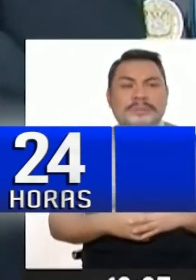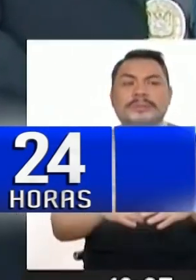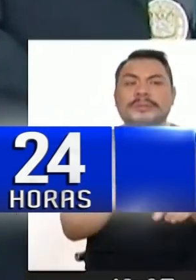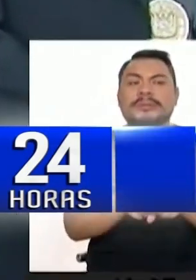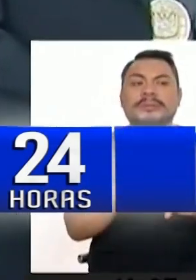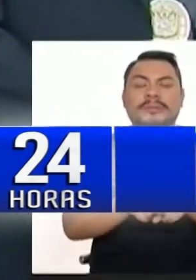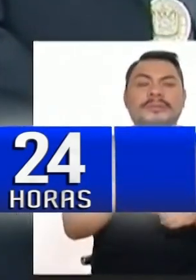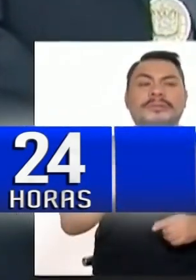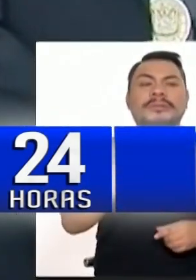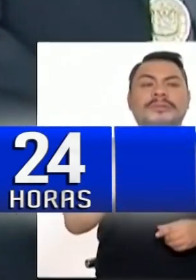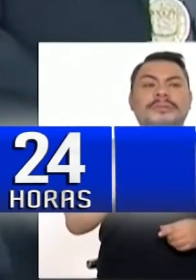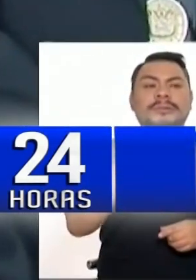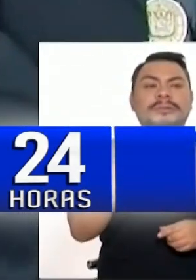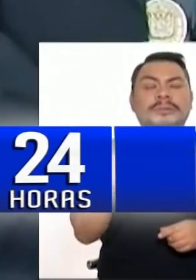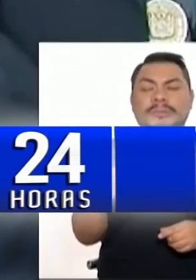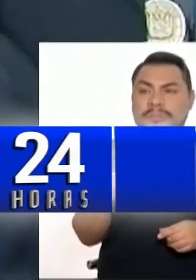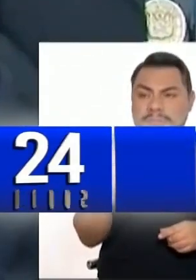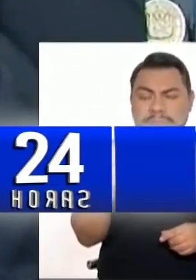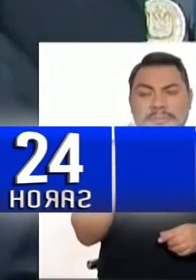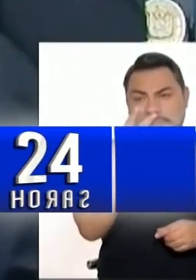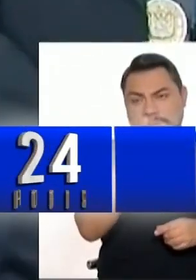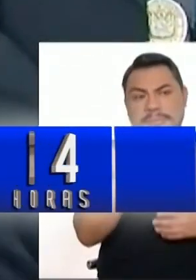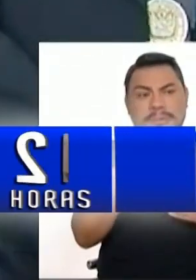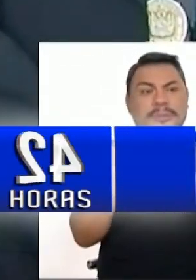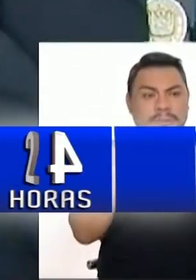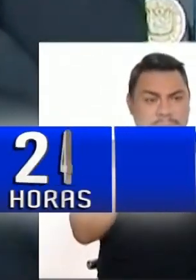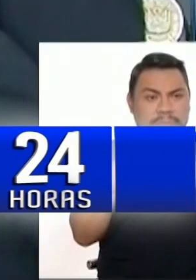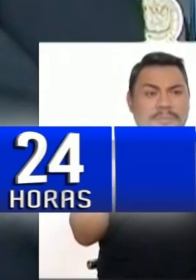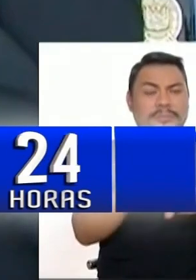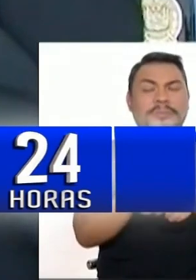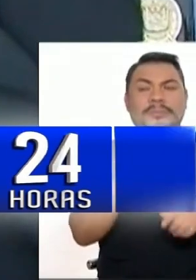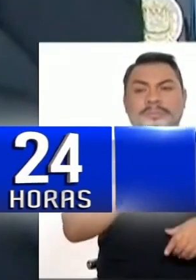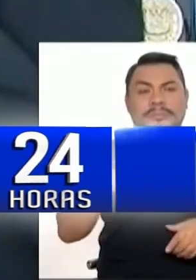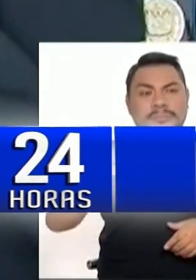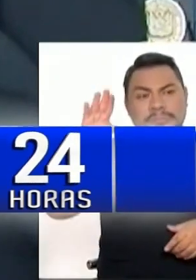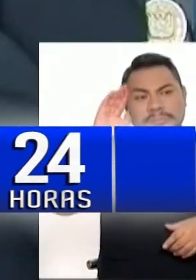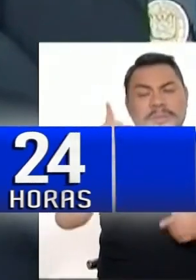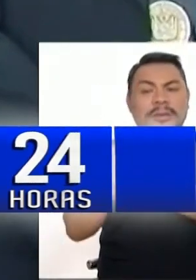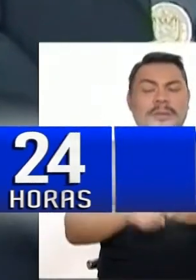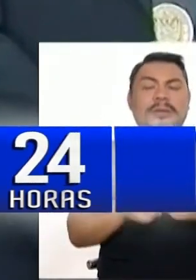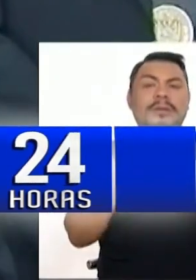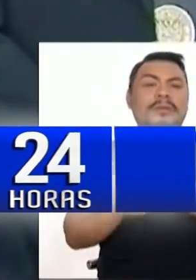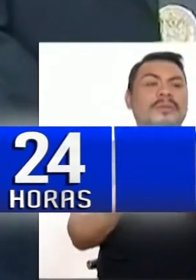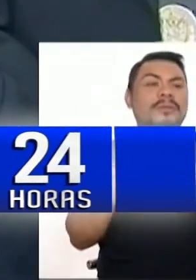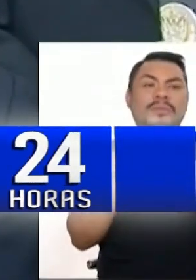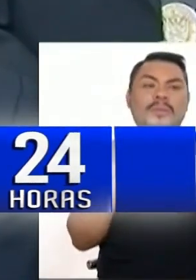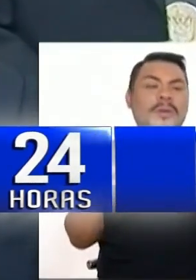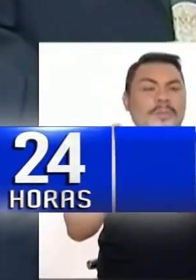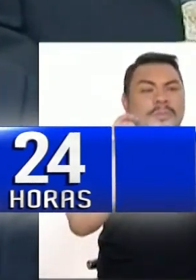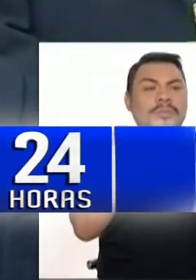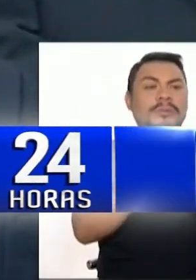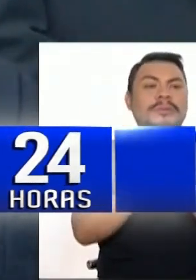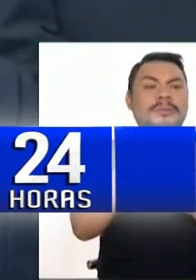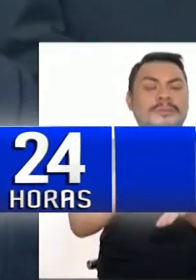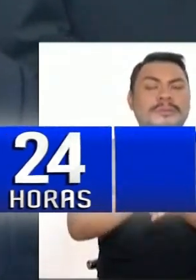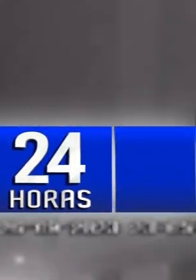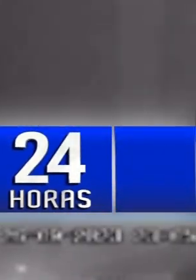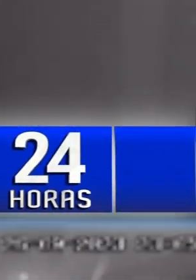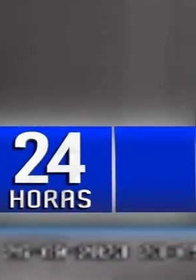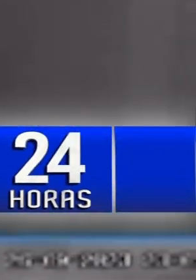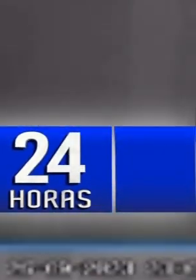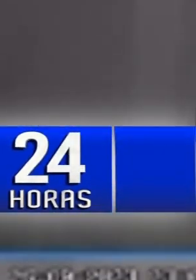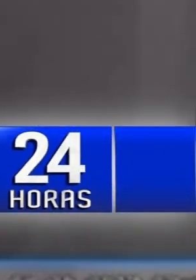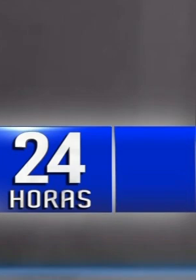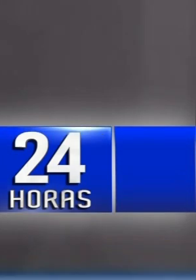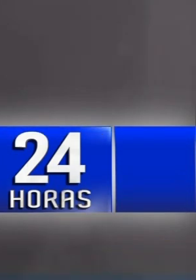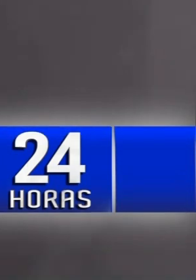víctima mortal. Como ustedes podrán haber visto lo anunciado del ministro del Interior, a la fecha no existe, por ejemplo, de la declaratoria de emergencia ni